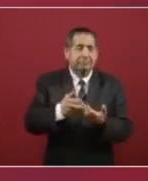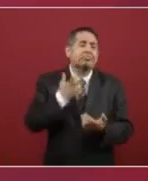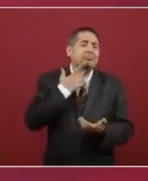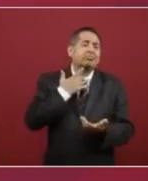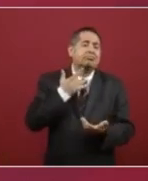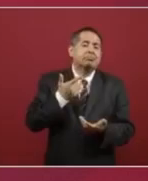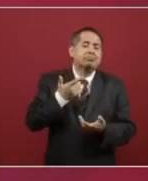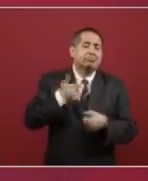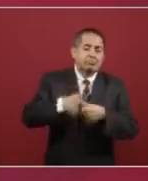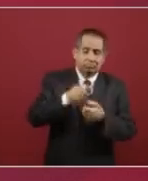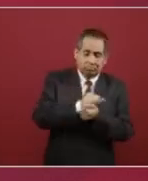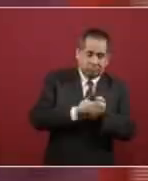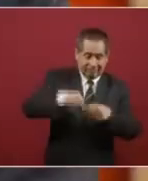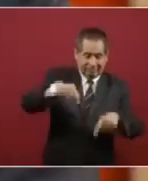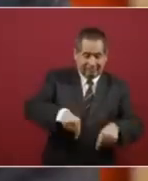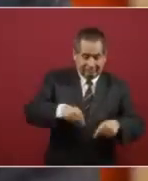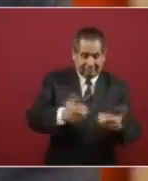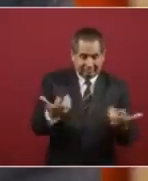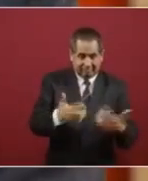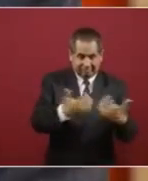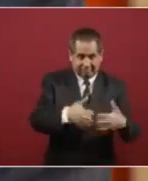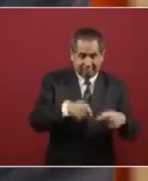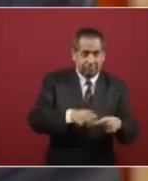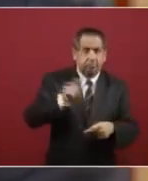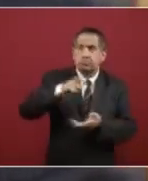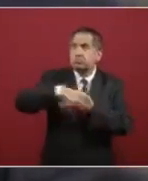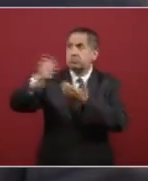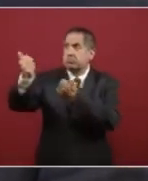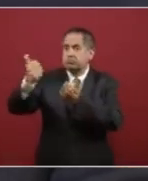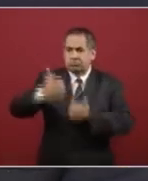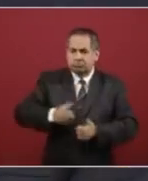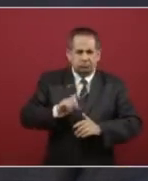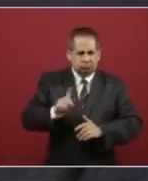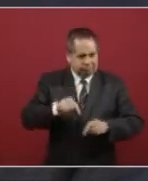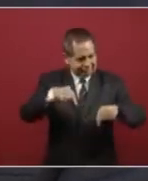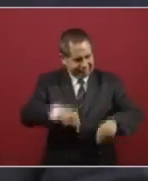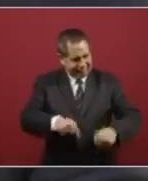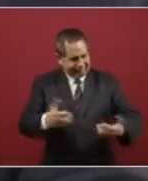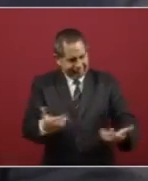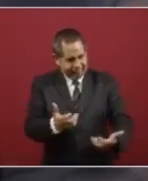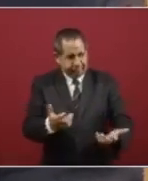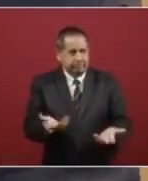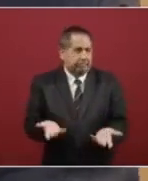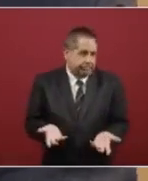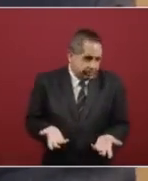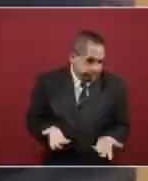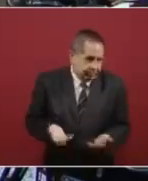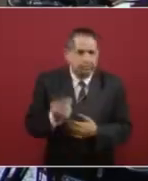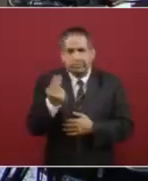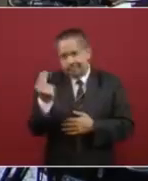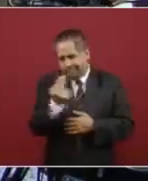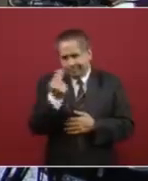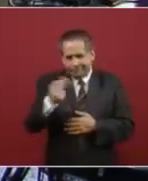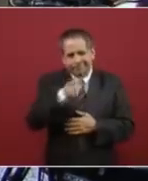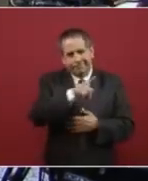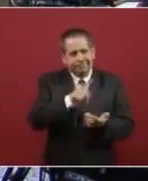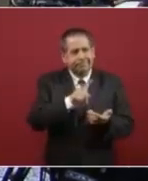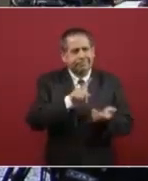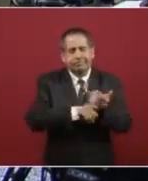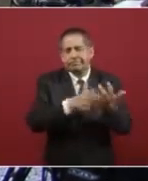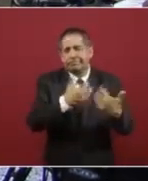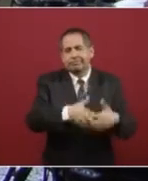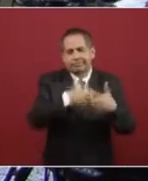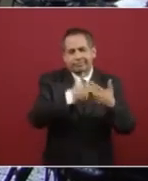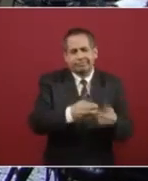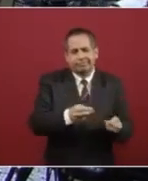comprarlas como se hace. Entonces, para eso necesitamos de la planta,